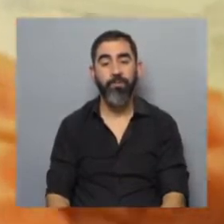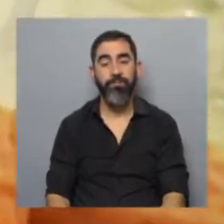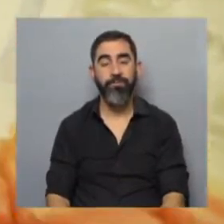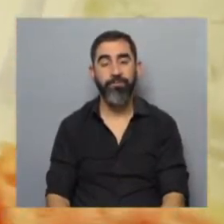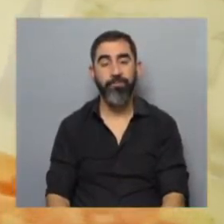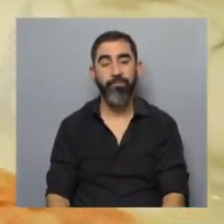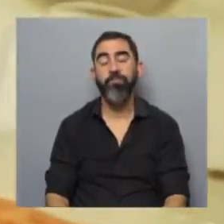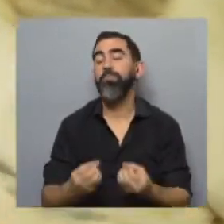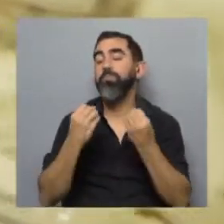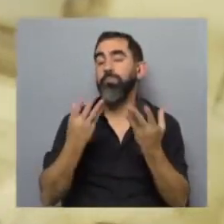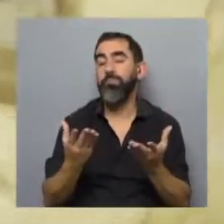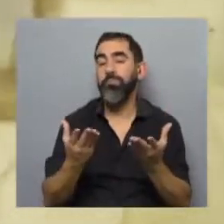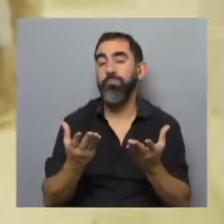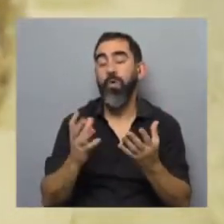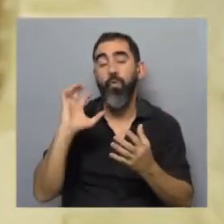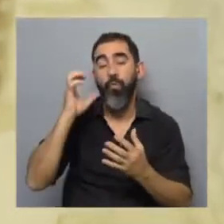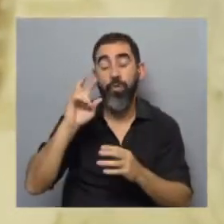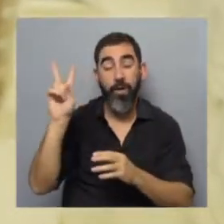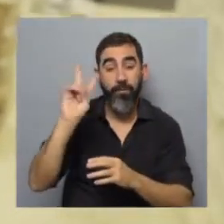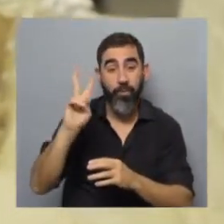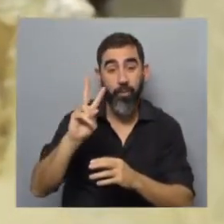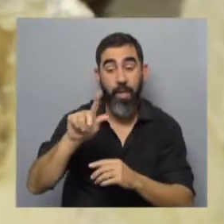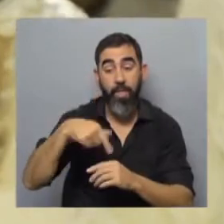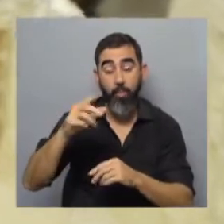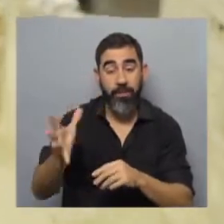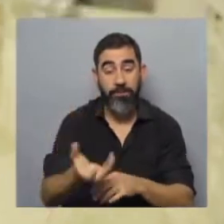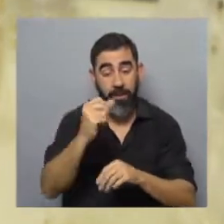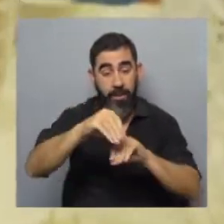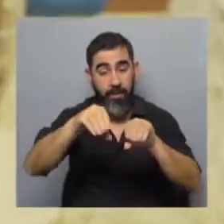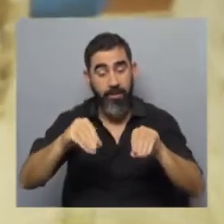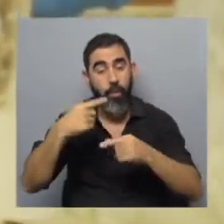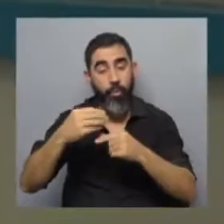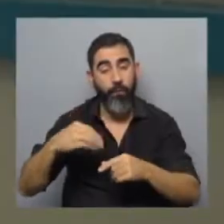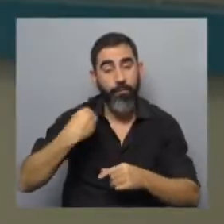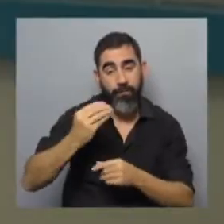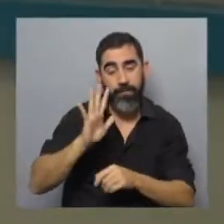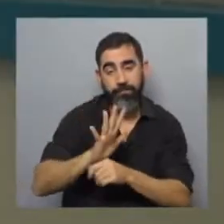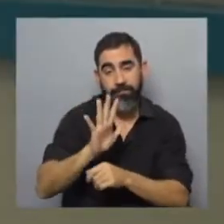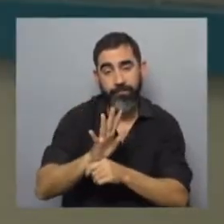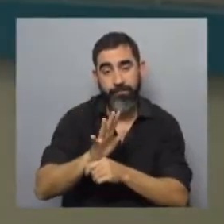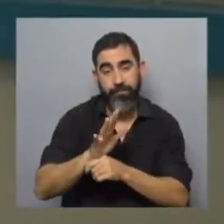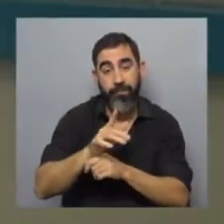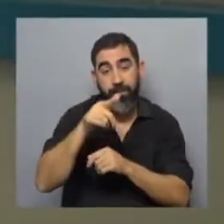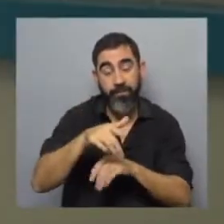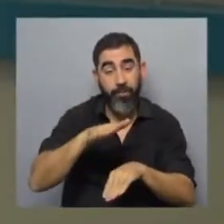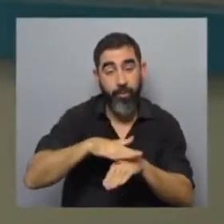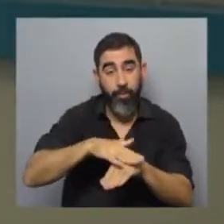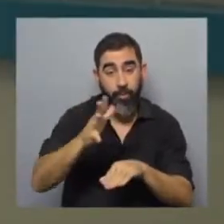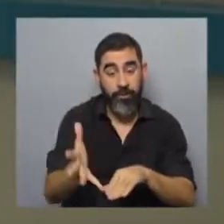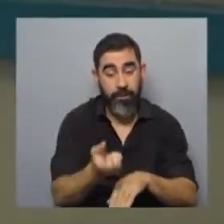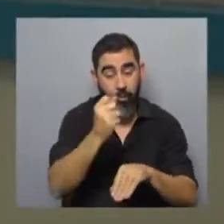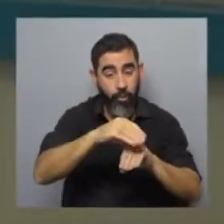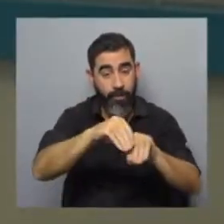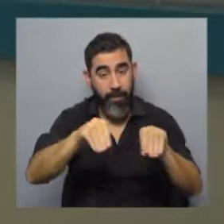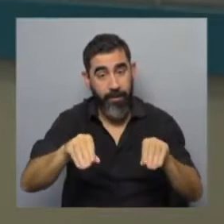¿Y esto es por qué? Porque las frutas y hortalizas, luego de cosechadas, igual siguen vivas. Y esa distancia entre la cosecha